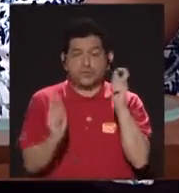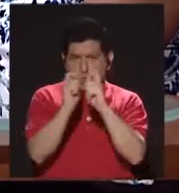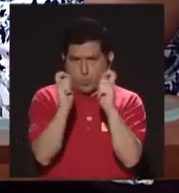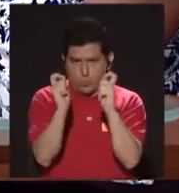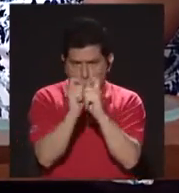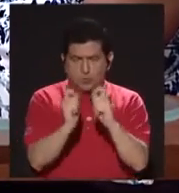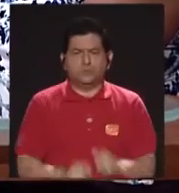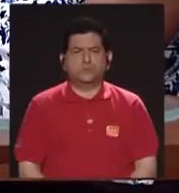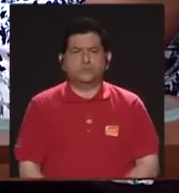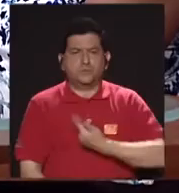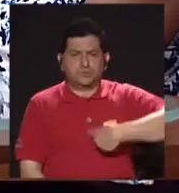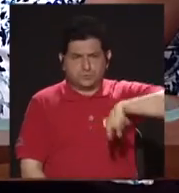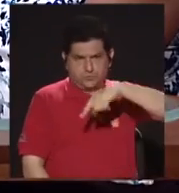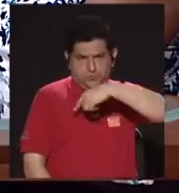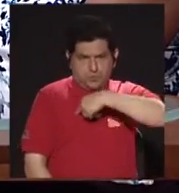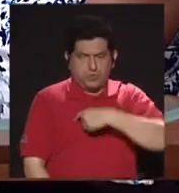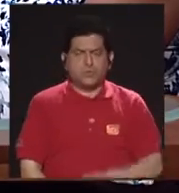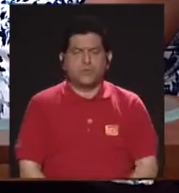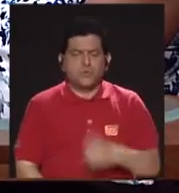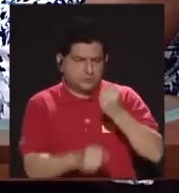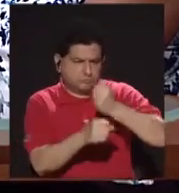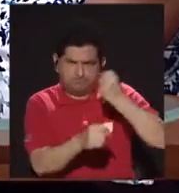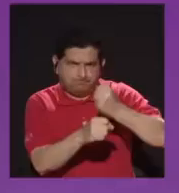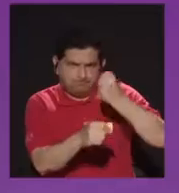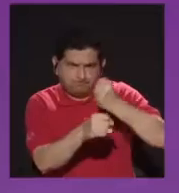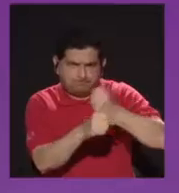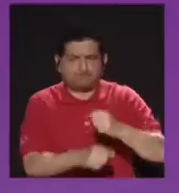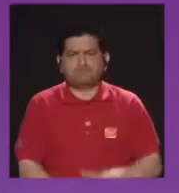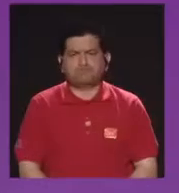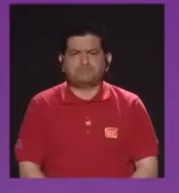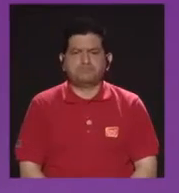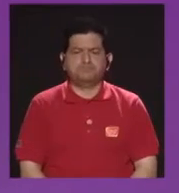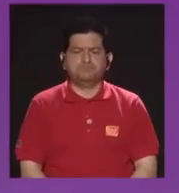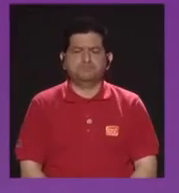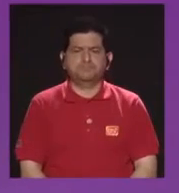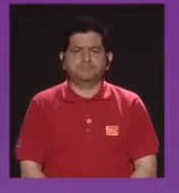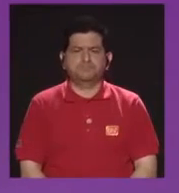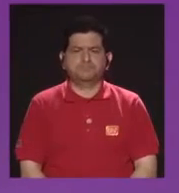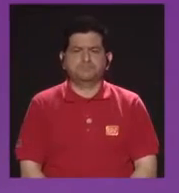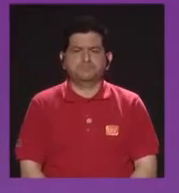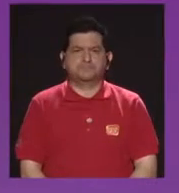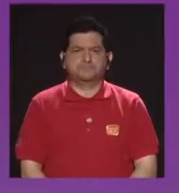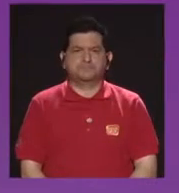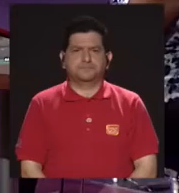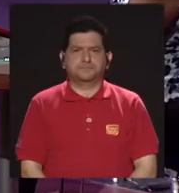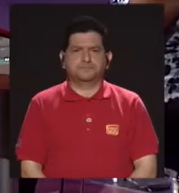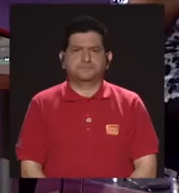de que hacen nuestro hacer nuestra actividad principalmente